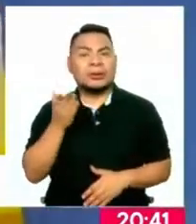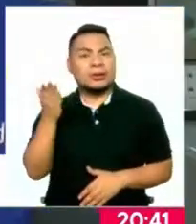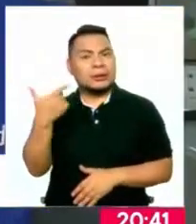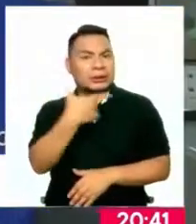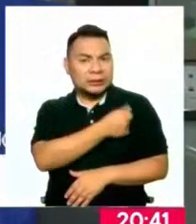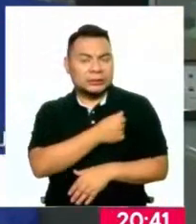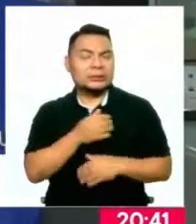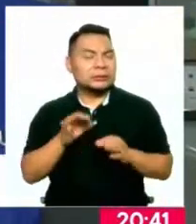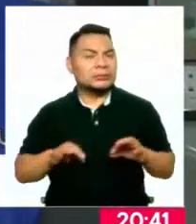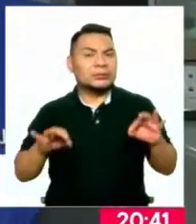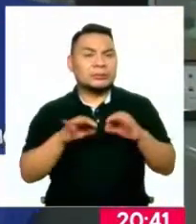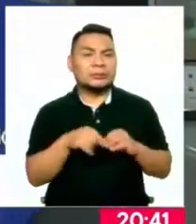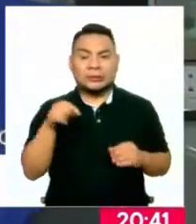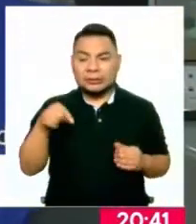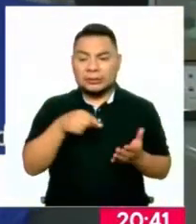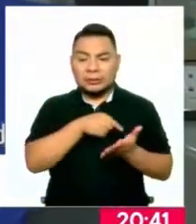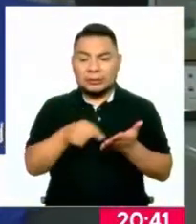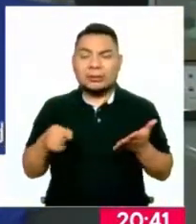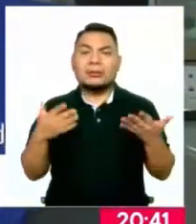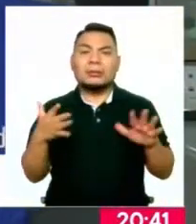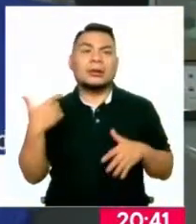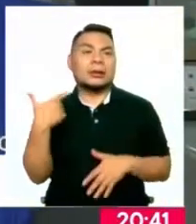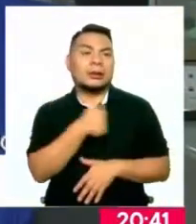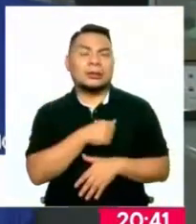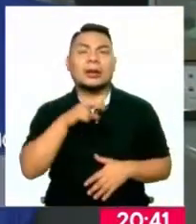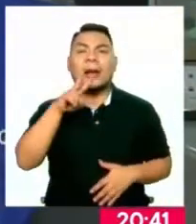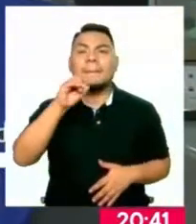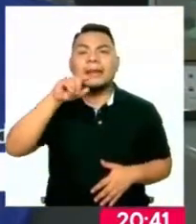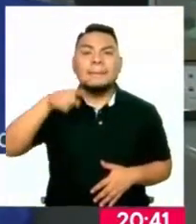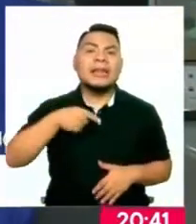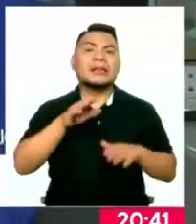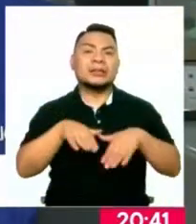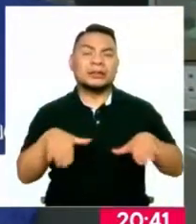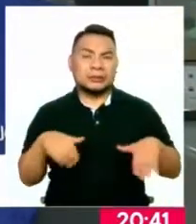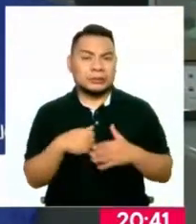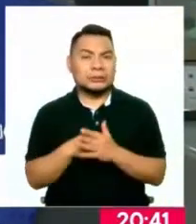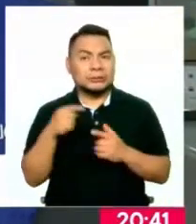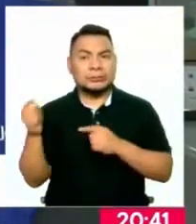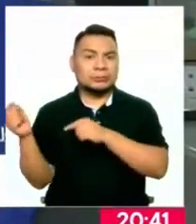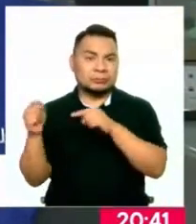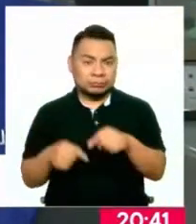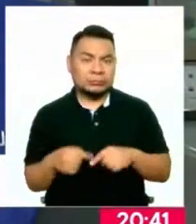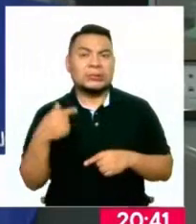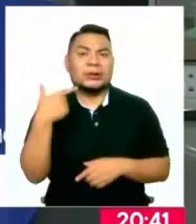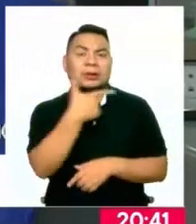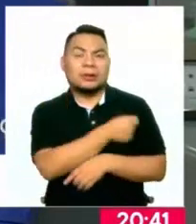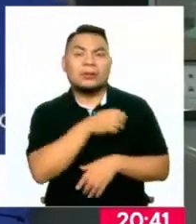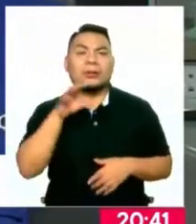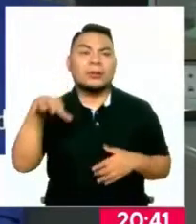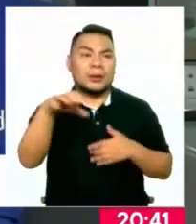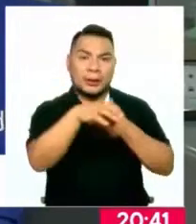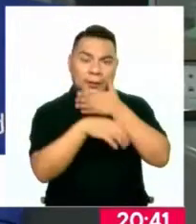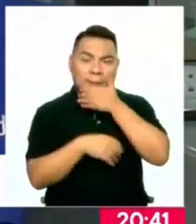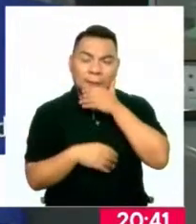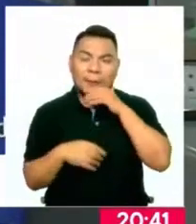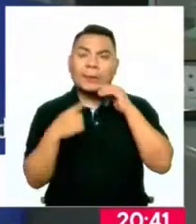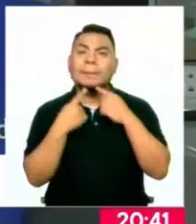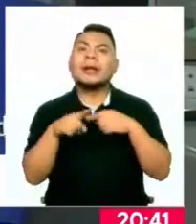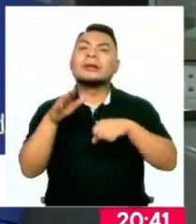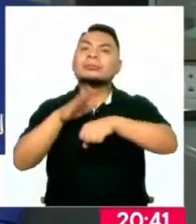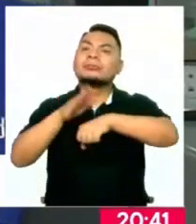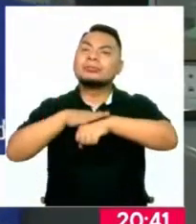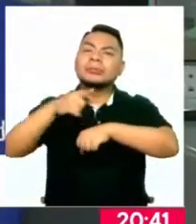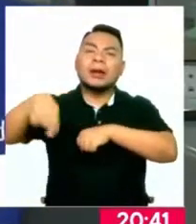vacunatorios. En esta semana hemos logrado ya vacunar a más de 20.000 niños que han venido, han acudido a los vacunatorios de salud, pero se exhorta a